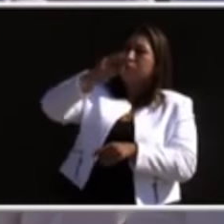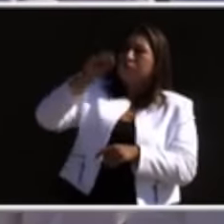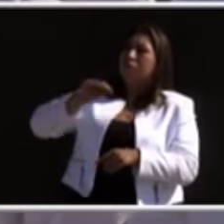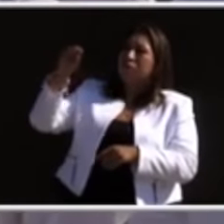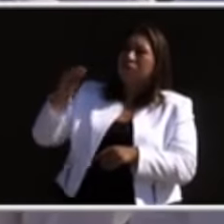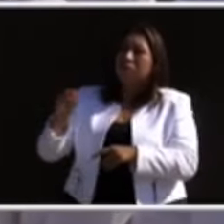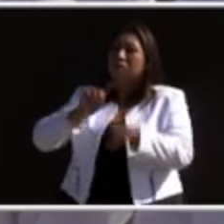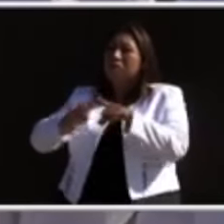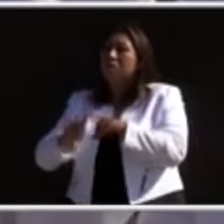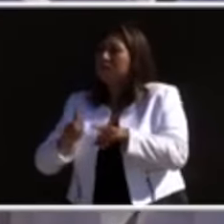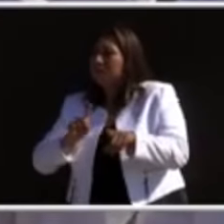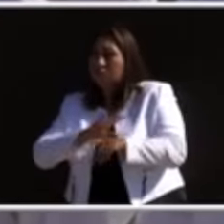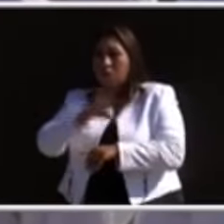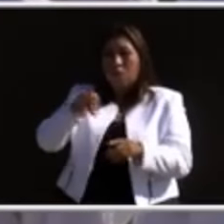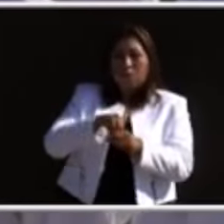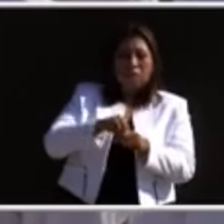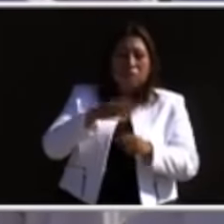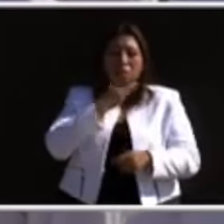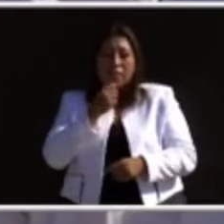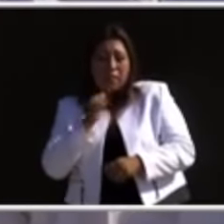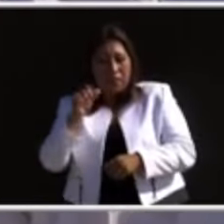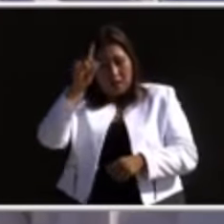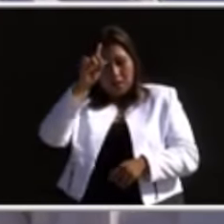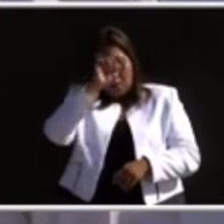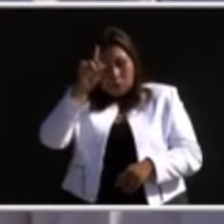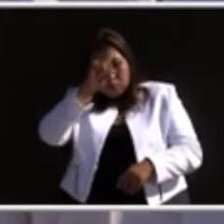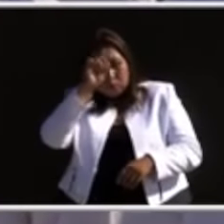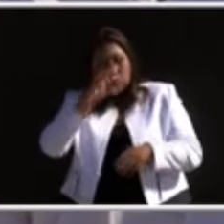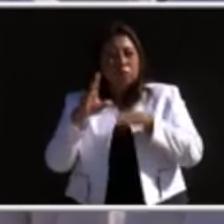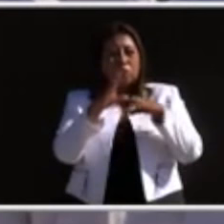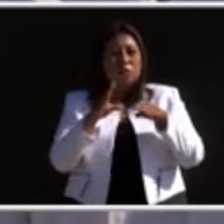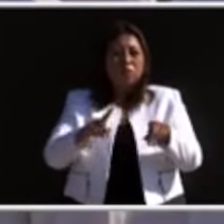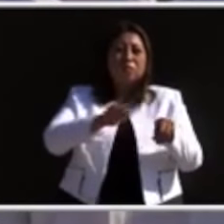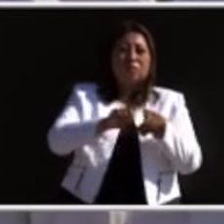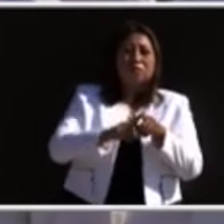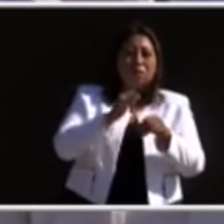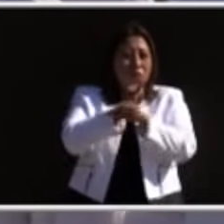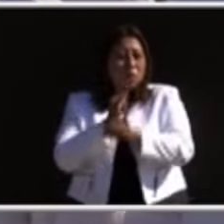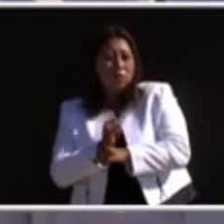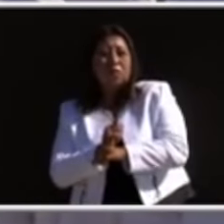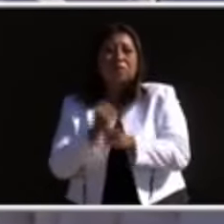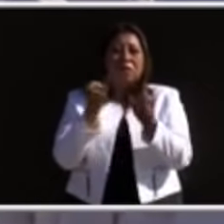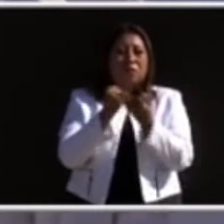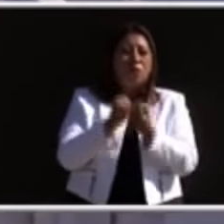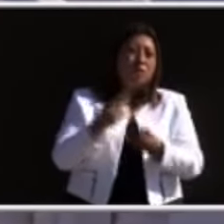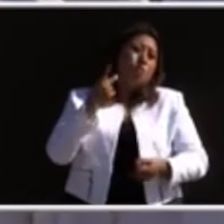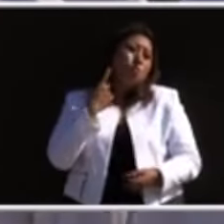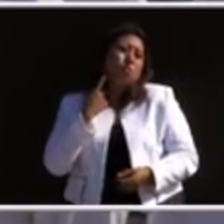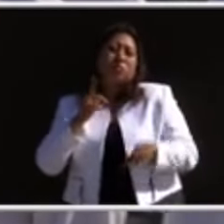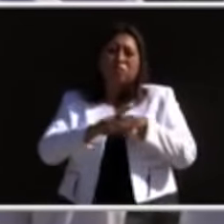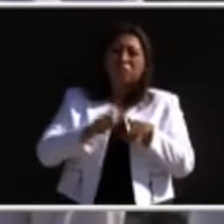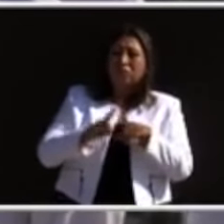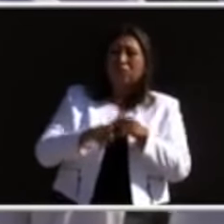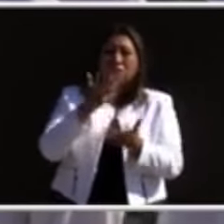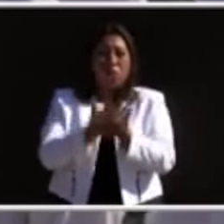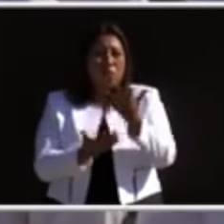Universidad Veracruzana. Es asesor y coordinación de marketing y comunicación política en diferentes campañas. Es